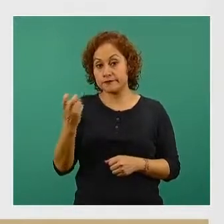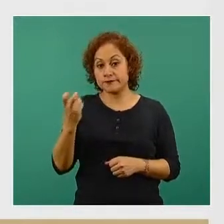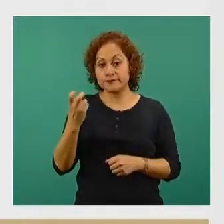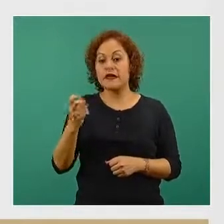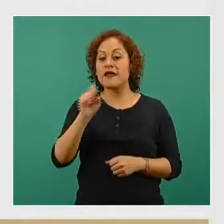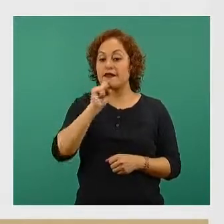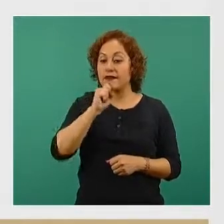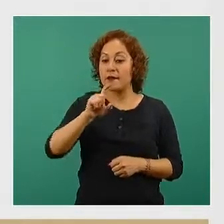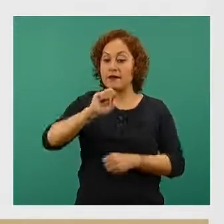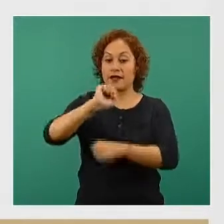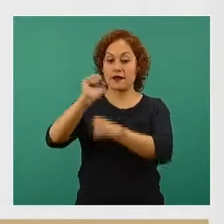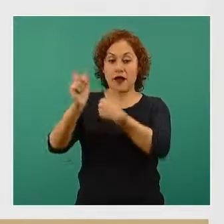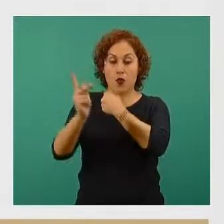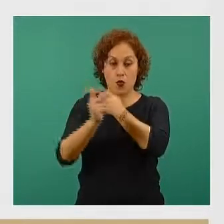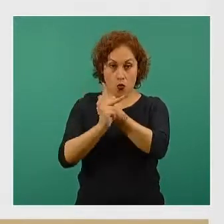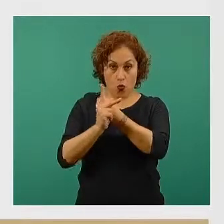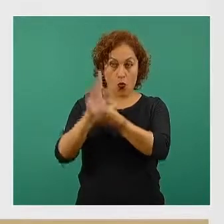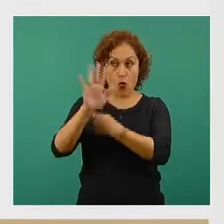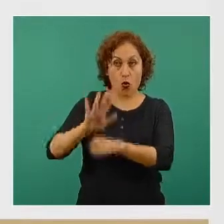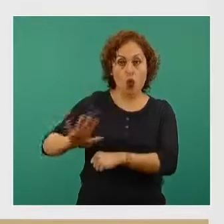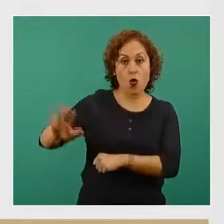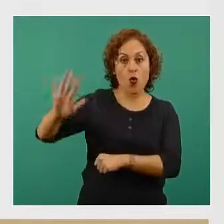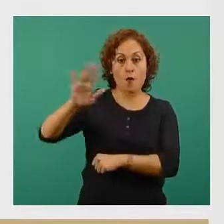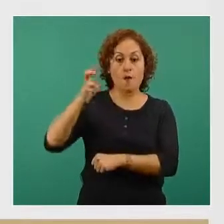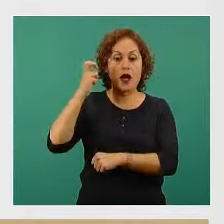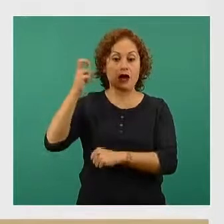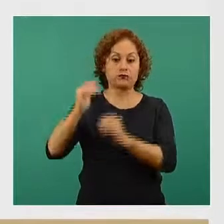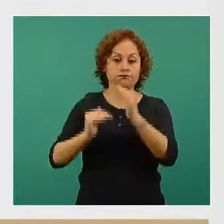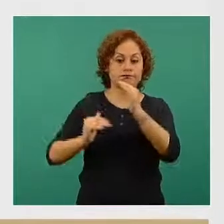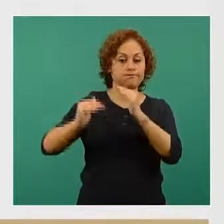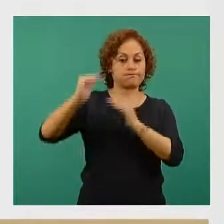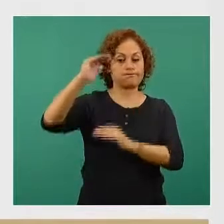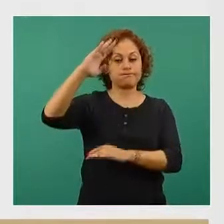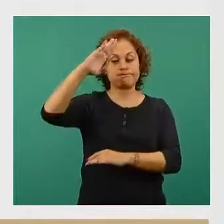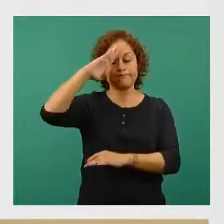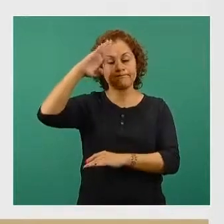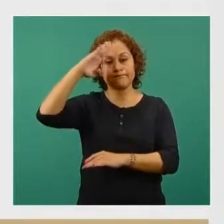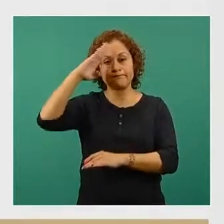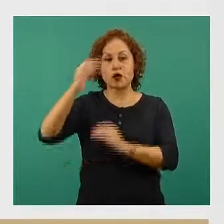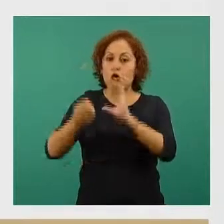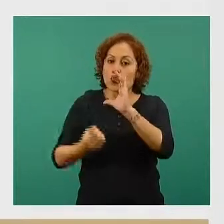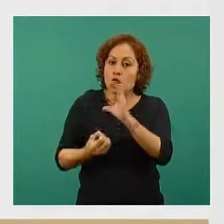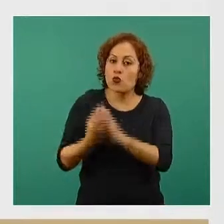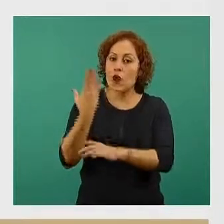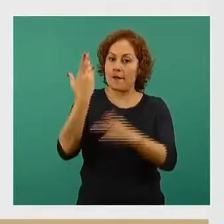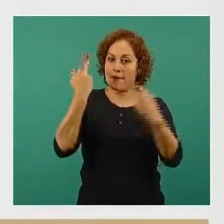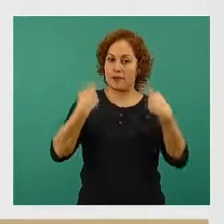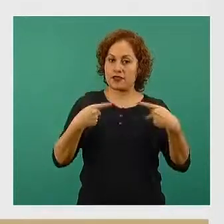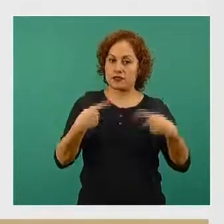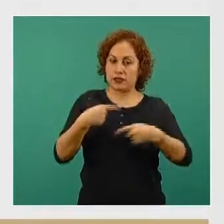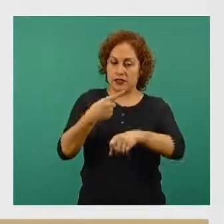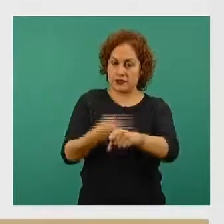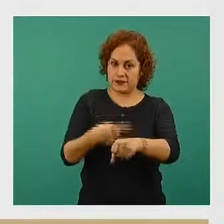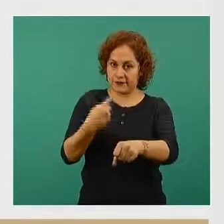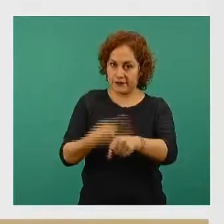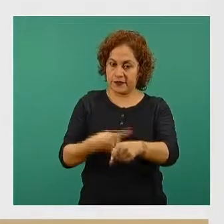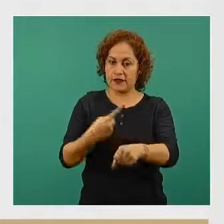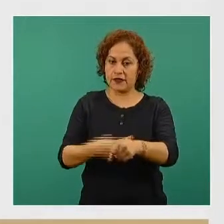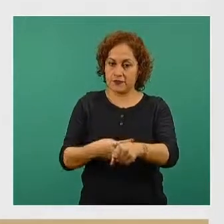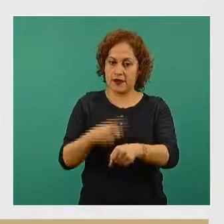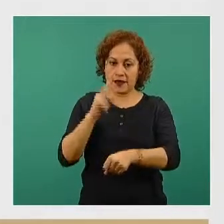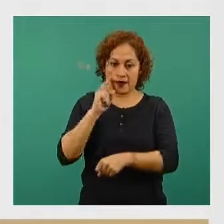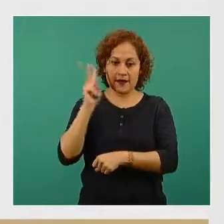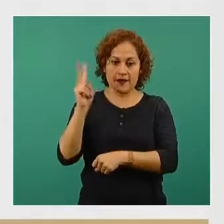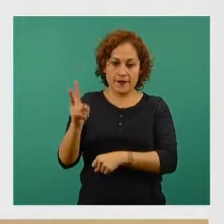Europa, que es la que ha tenido la mayor, digamos, incidencia de casos nuevos por millón de habitantes. Podemos ver cómo la